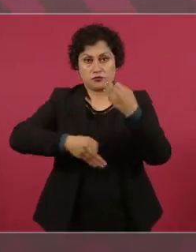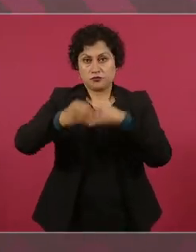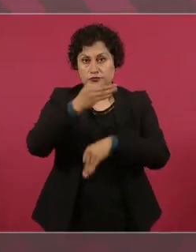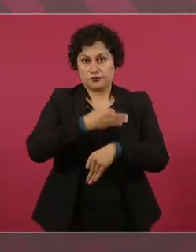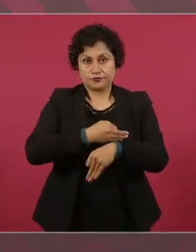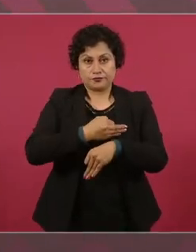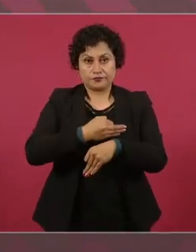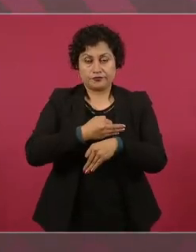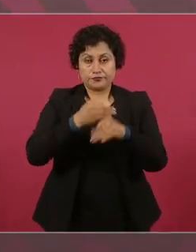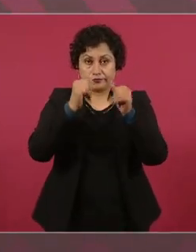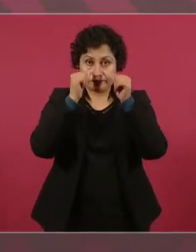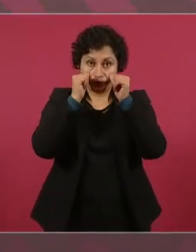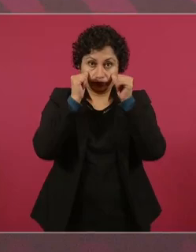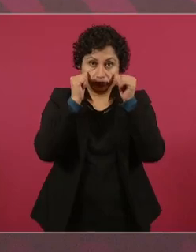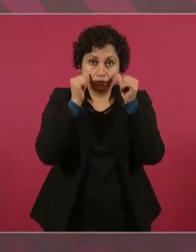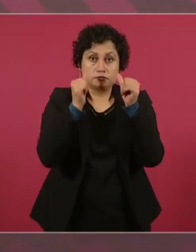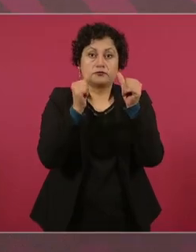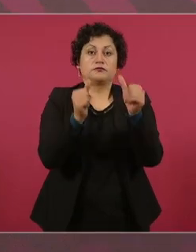atendiendo